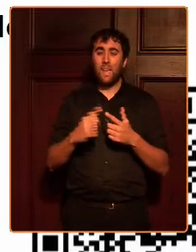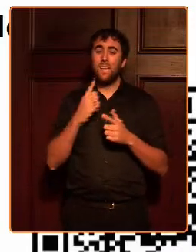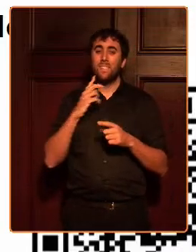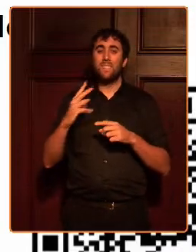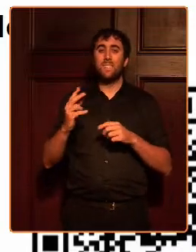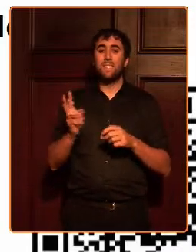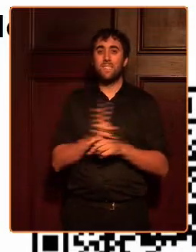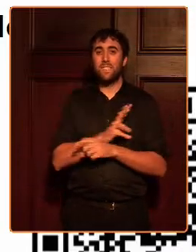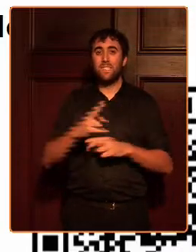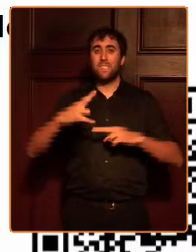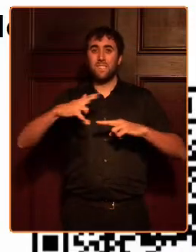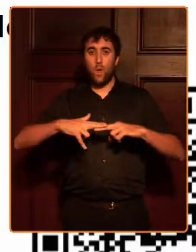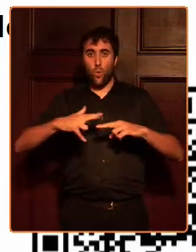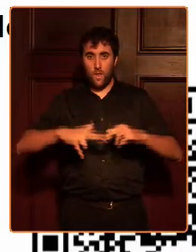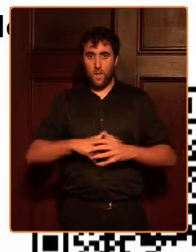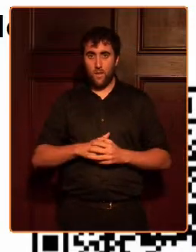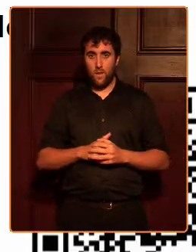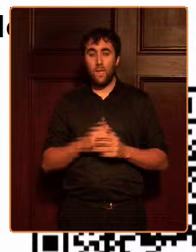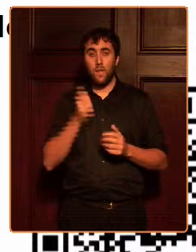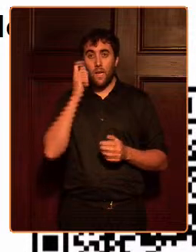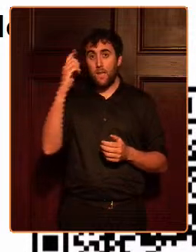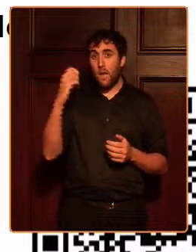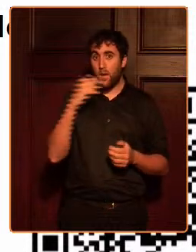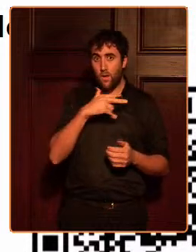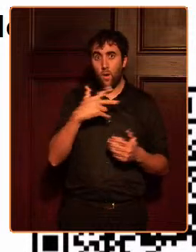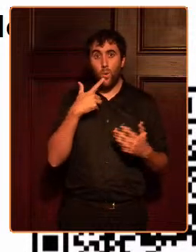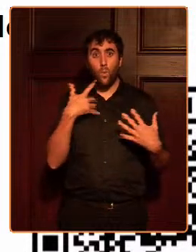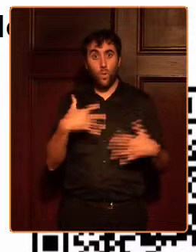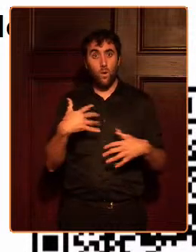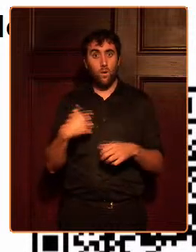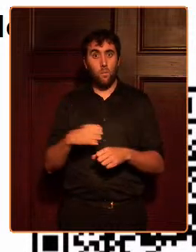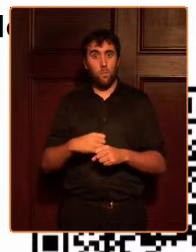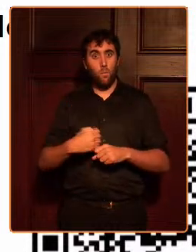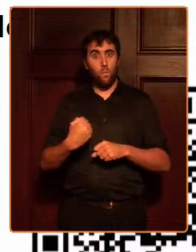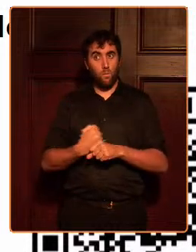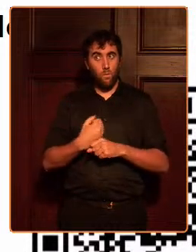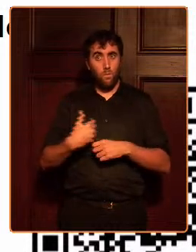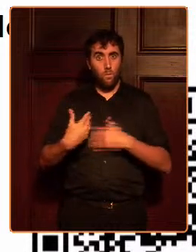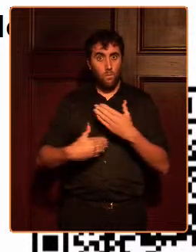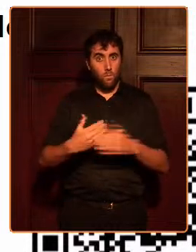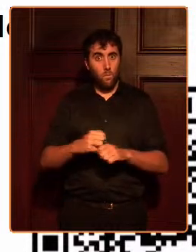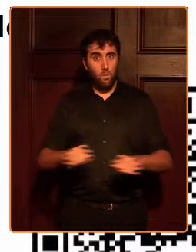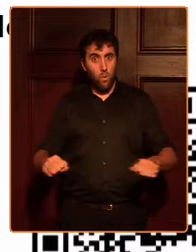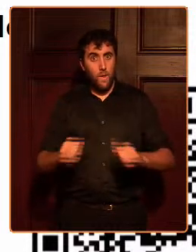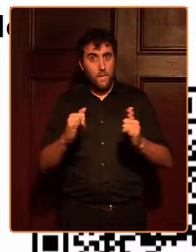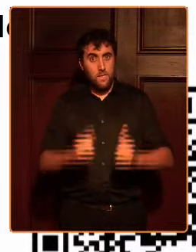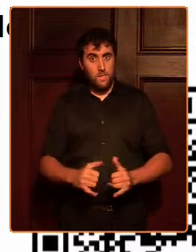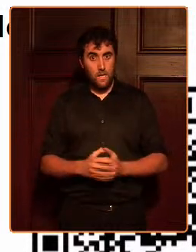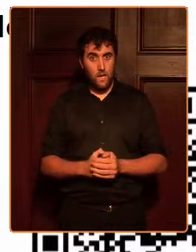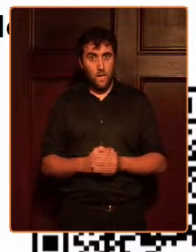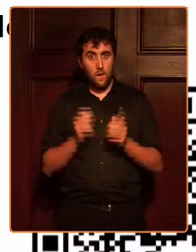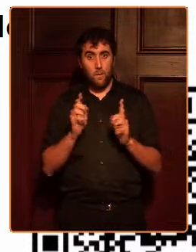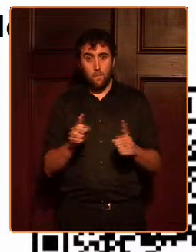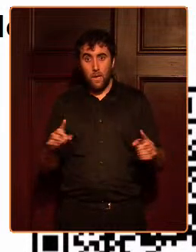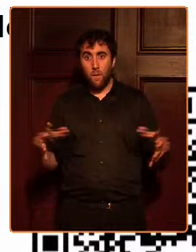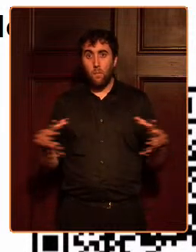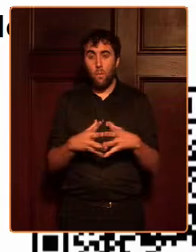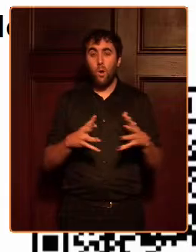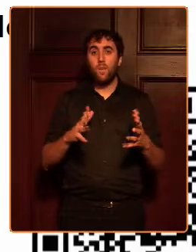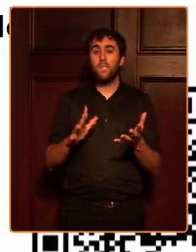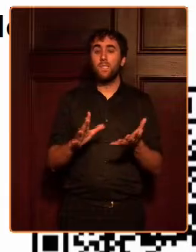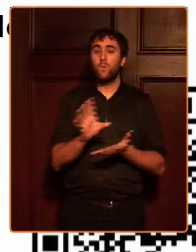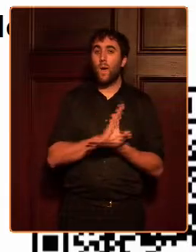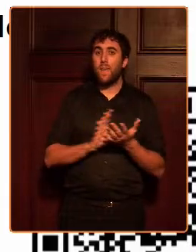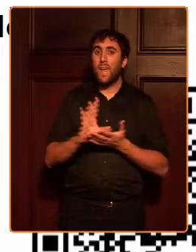ciberseguridad. La inteligencia artificial es una herramienta muy potente y, en ese sentido, abre oportunidades, pero también implica riesgos en nuestra ciudadanía